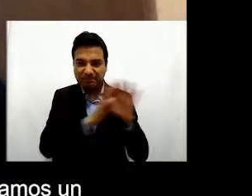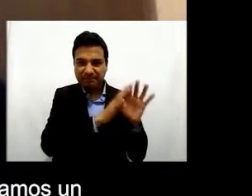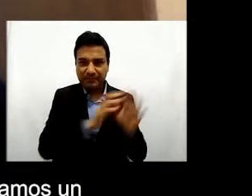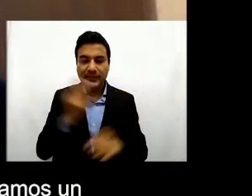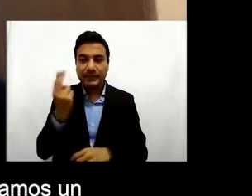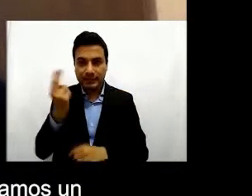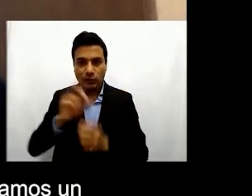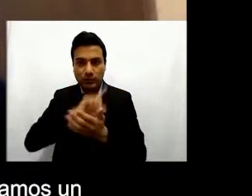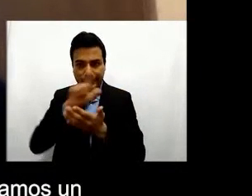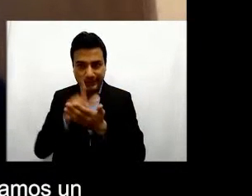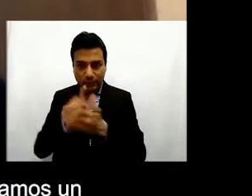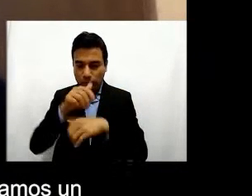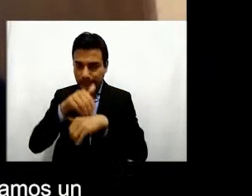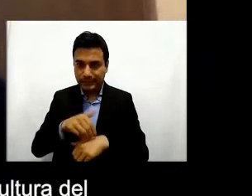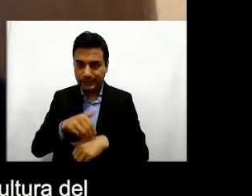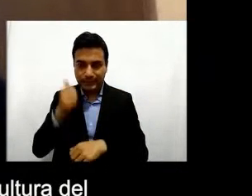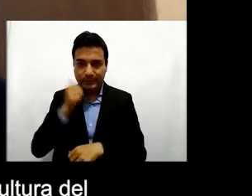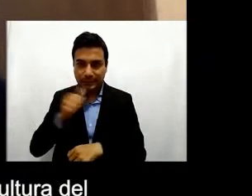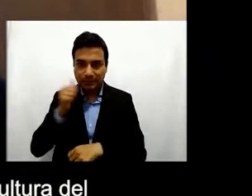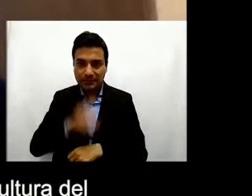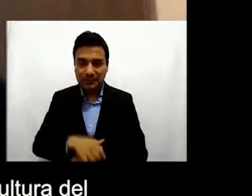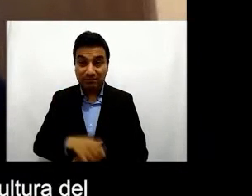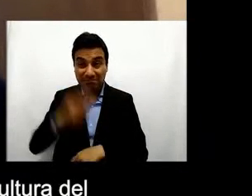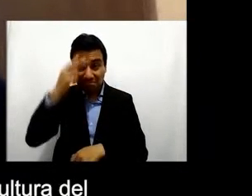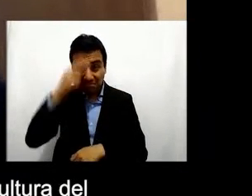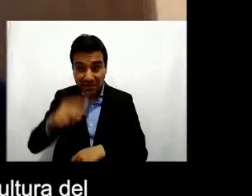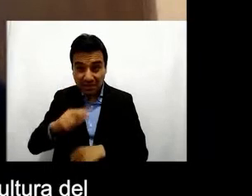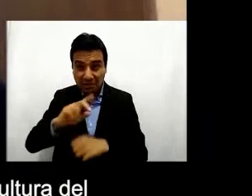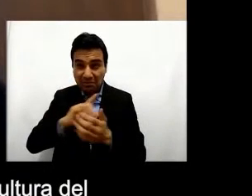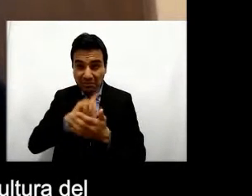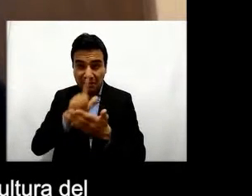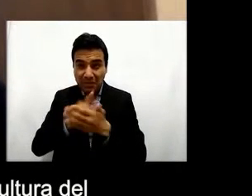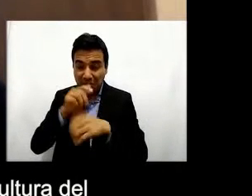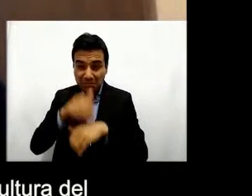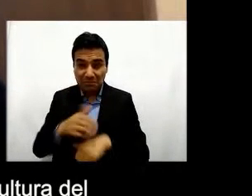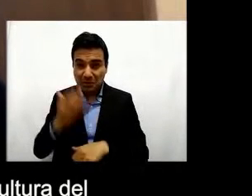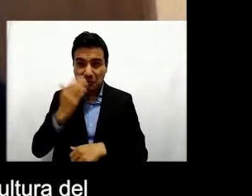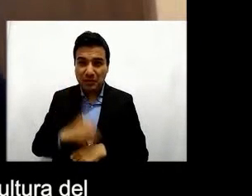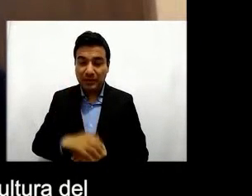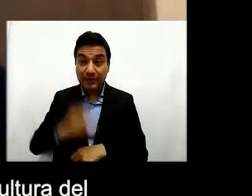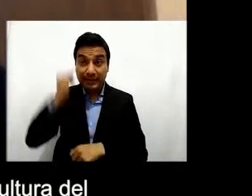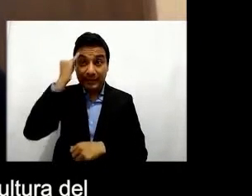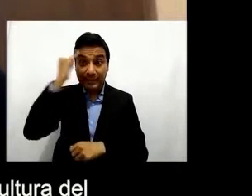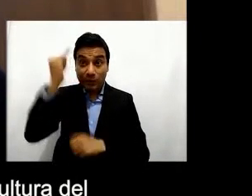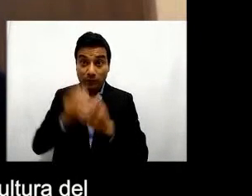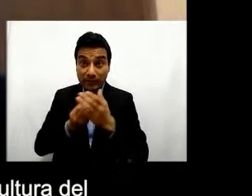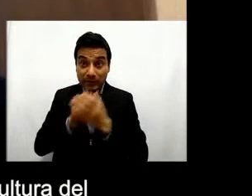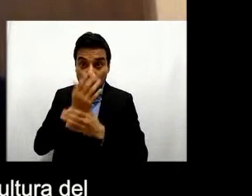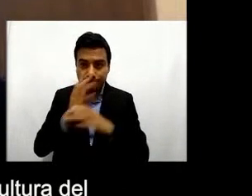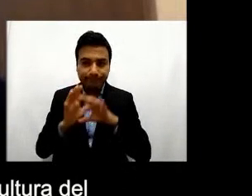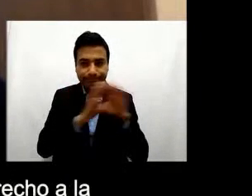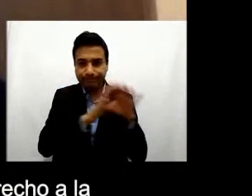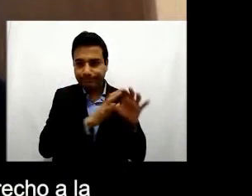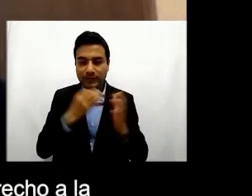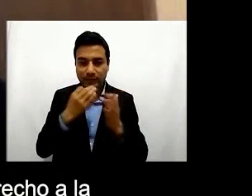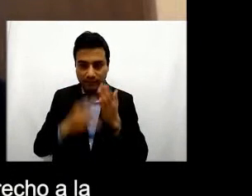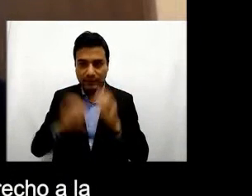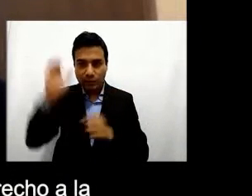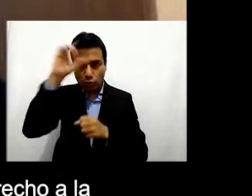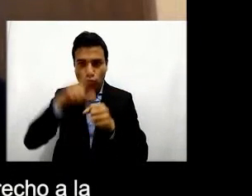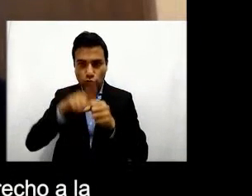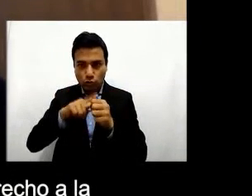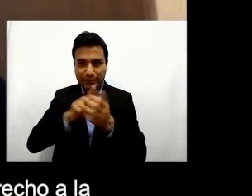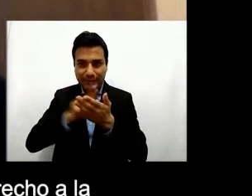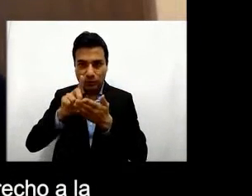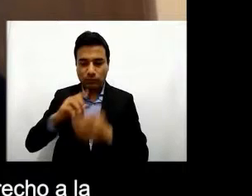no existe en México. Antes de hablar de innovación, yo hablaría de una cultura del derecho, de los derechos de los que